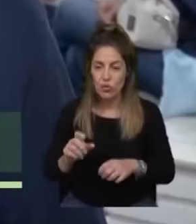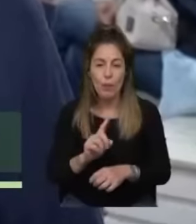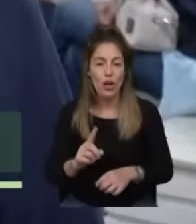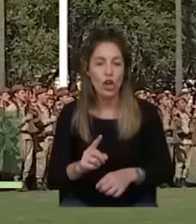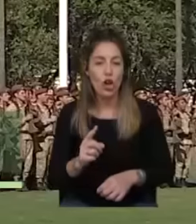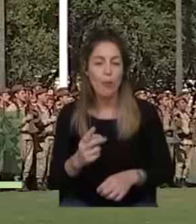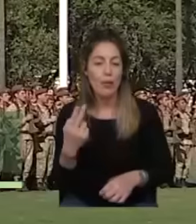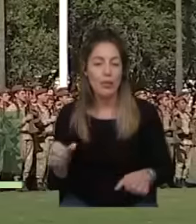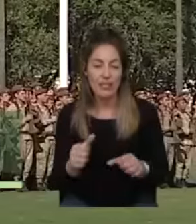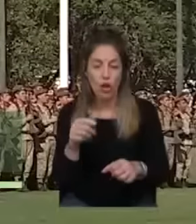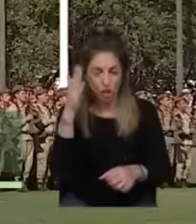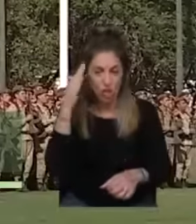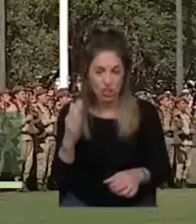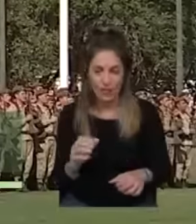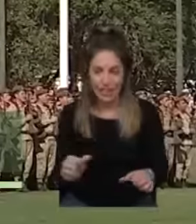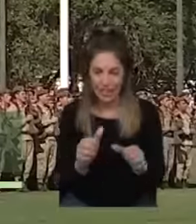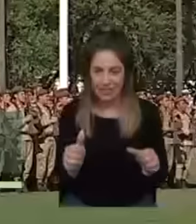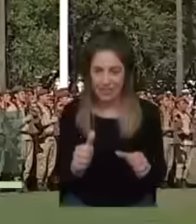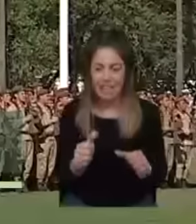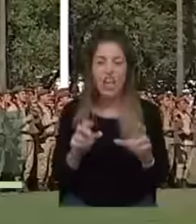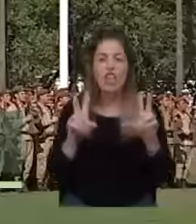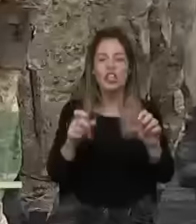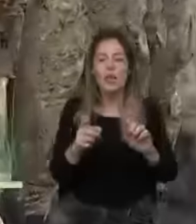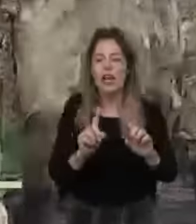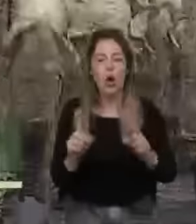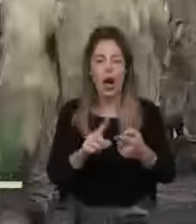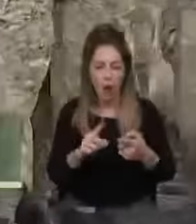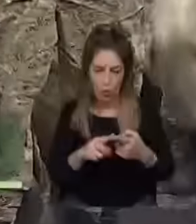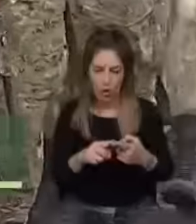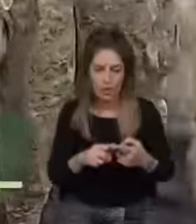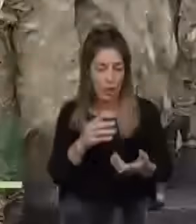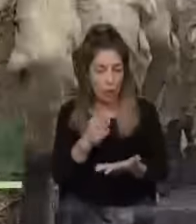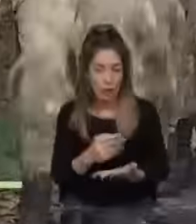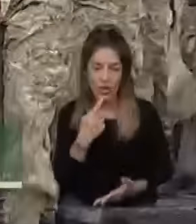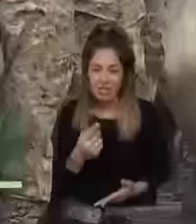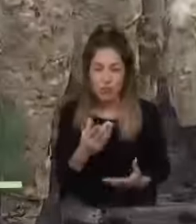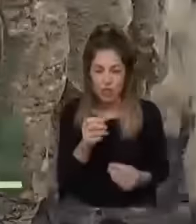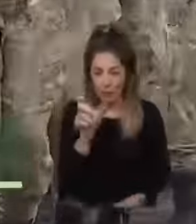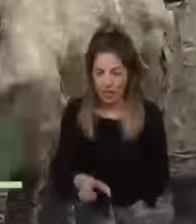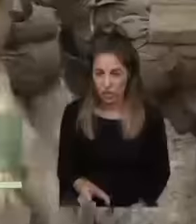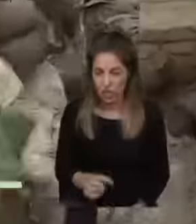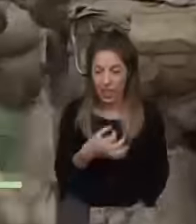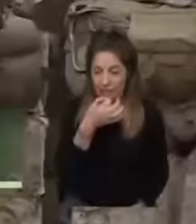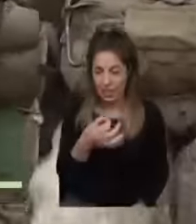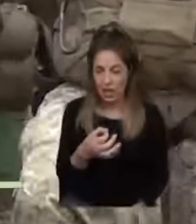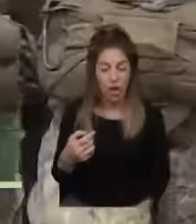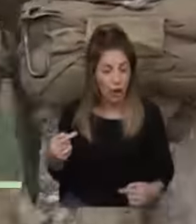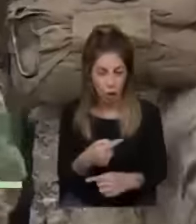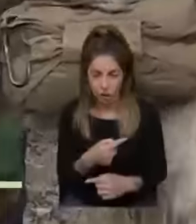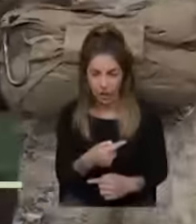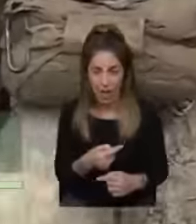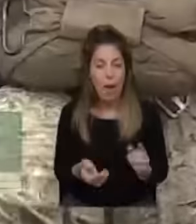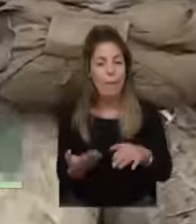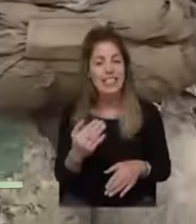lo que saben hacer. En este tema sobre los que hay tantos desacuerdos, por ejemplo, este último punto que decís, hay mucha gente que se ha manifestado en contra y sobre todo